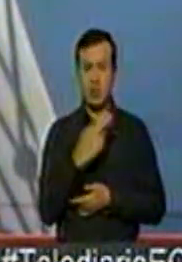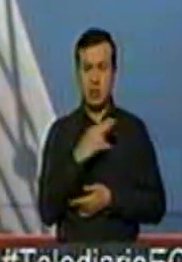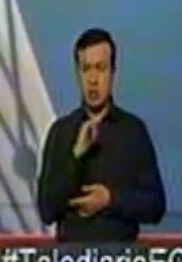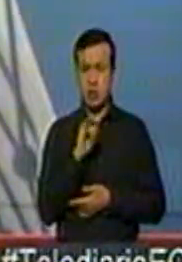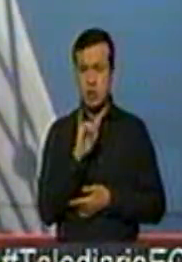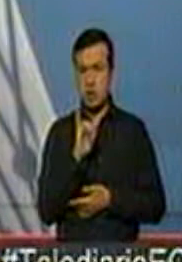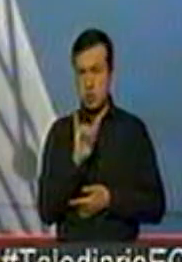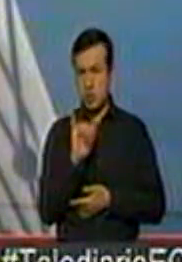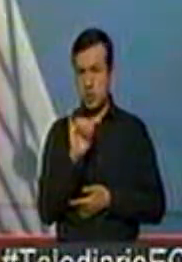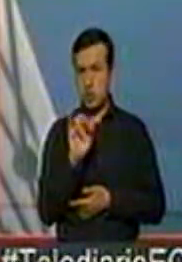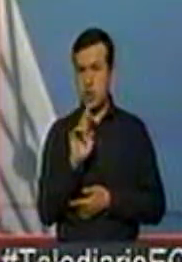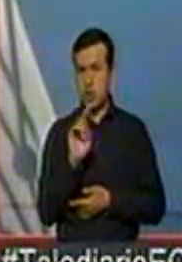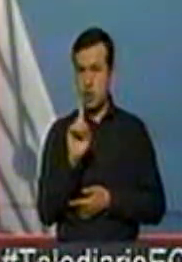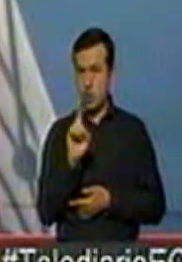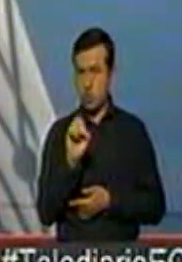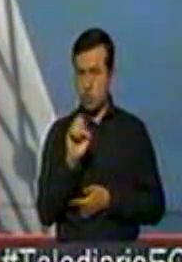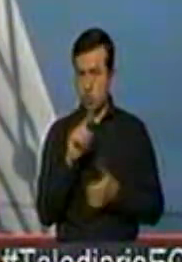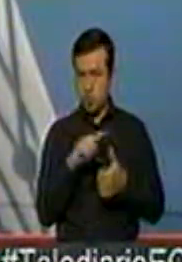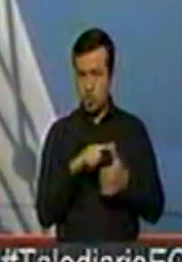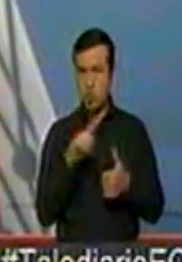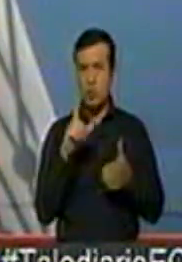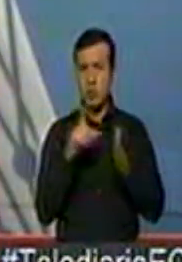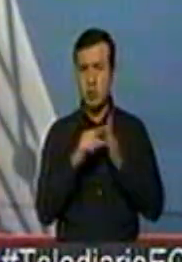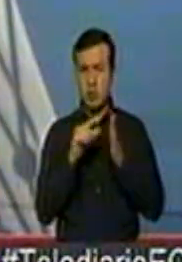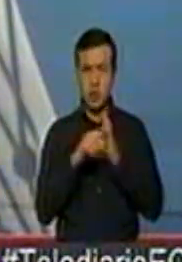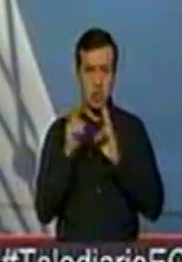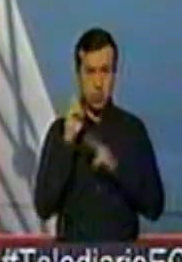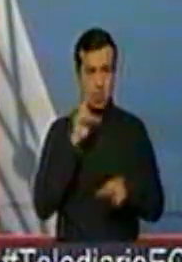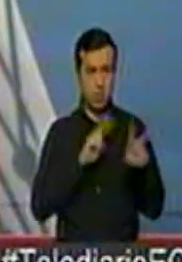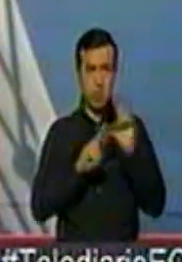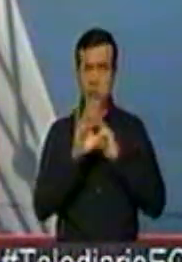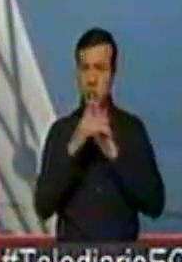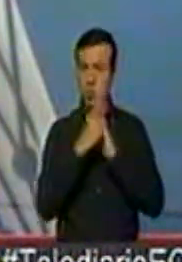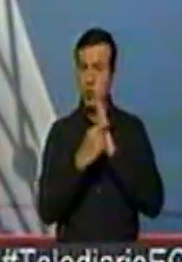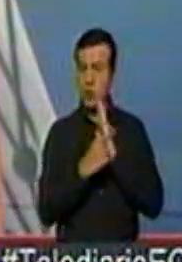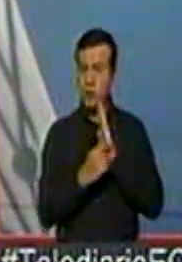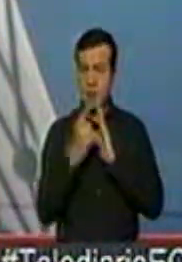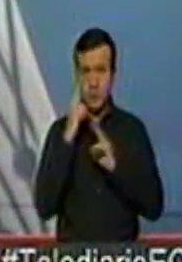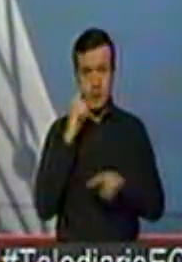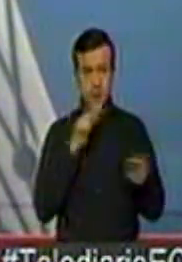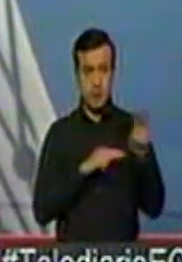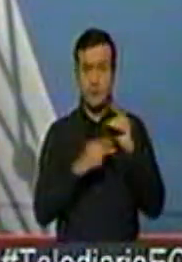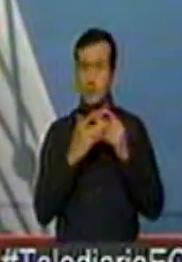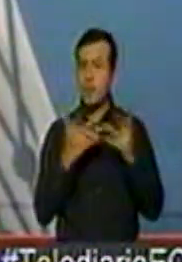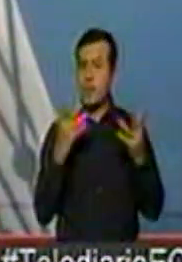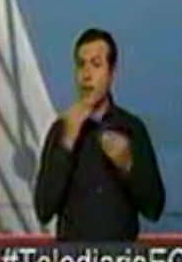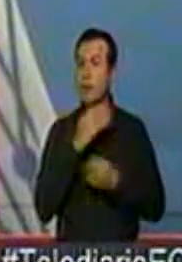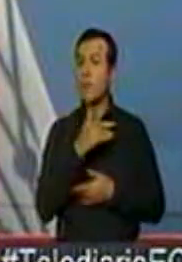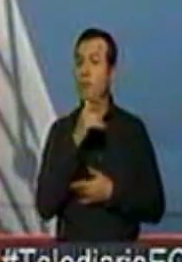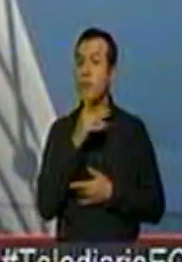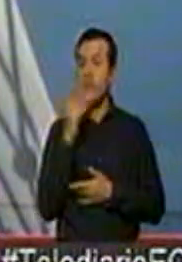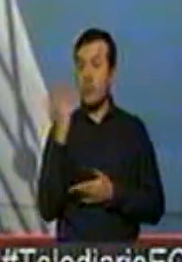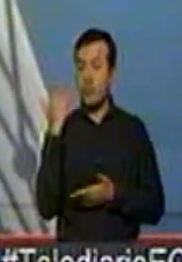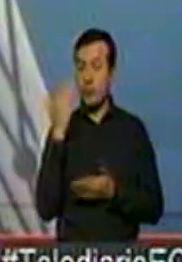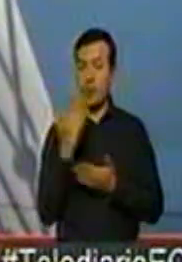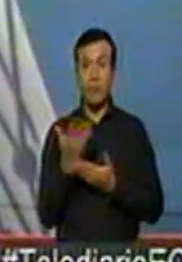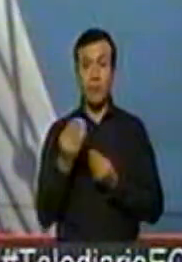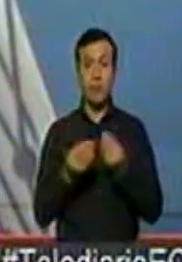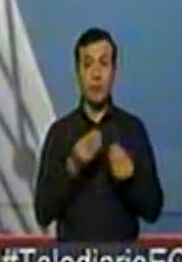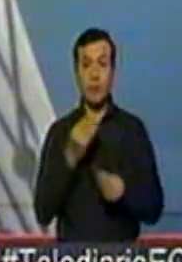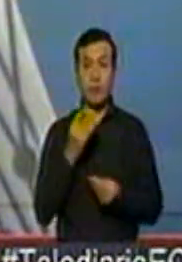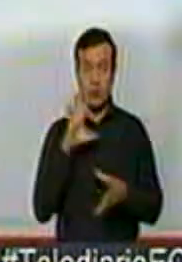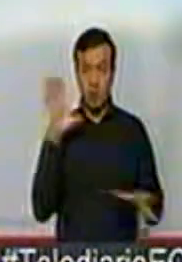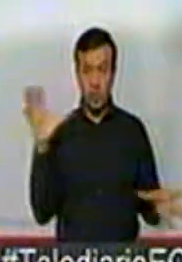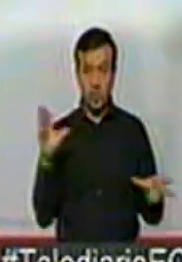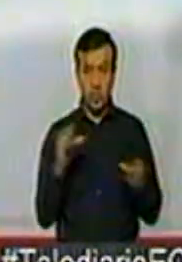las empresas que han mandado a que el SRI revise sus cuentas, revise las transacciones, las declaraciones que se han hecho durante los últimos años. Todo